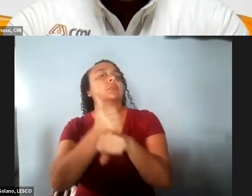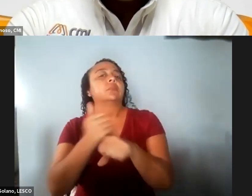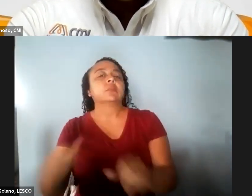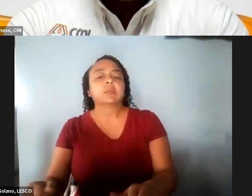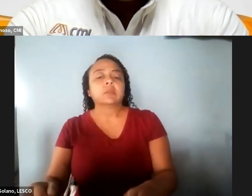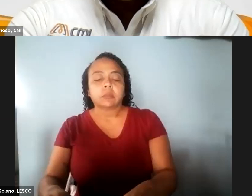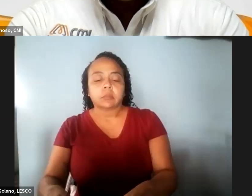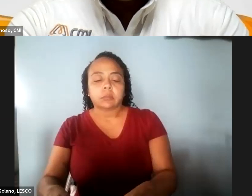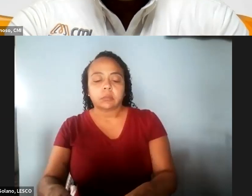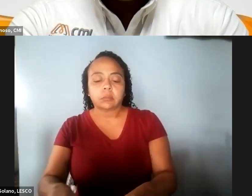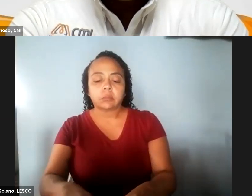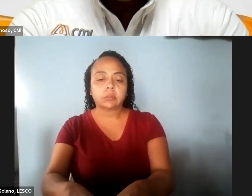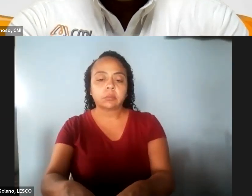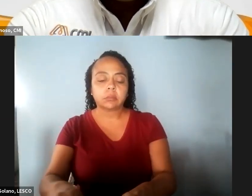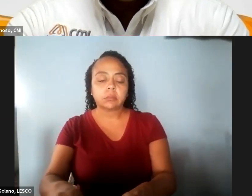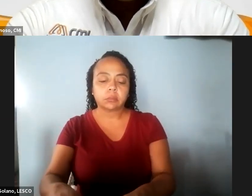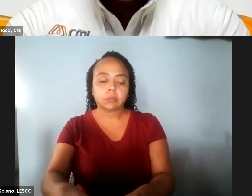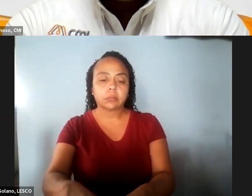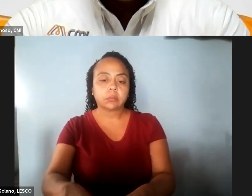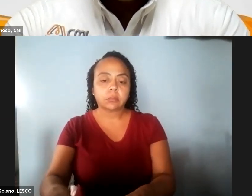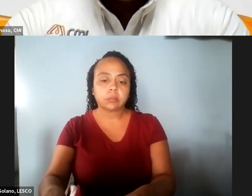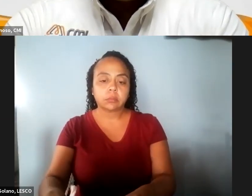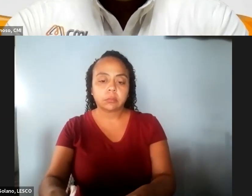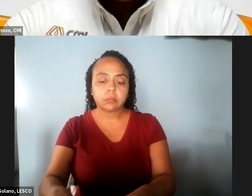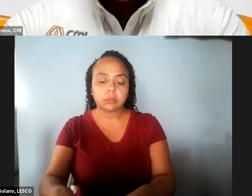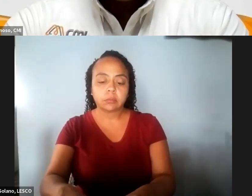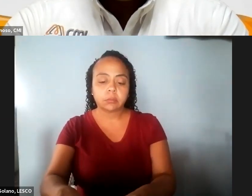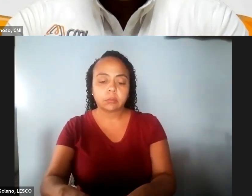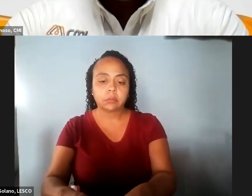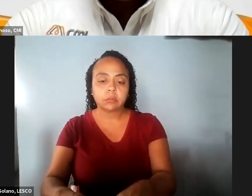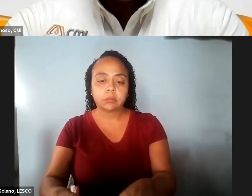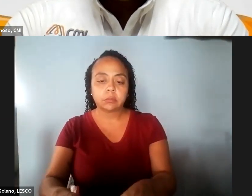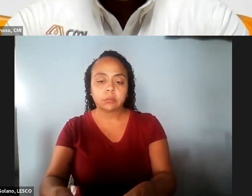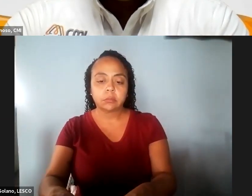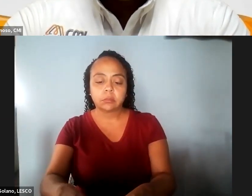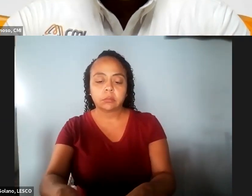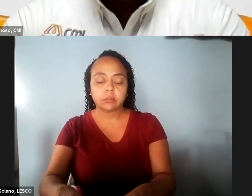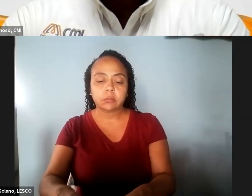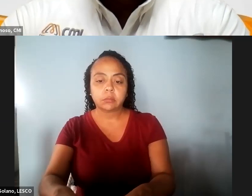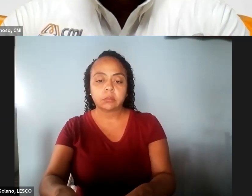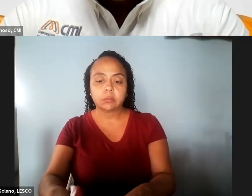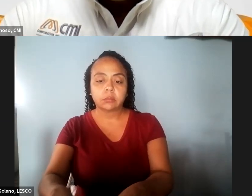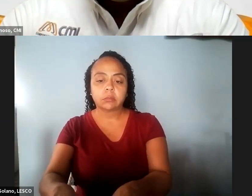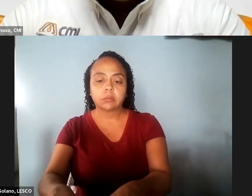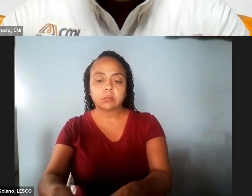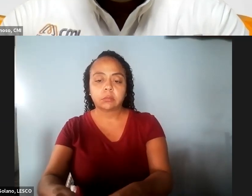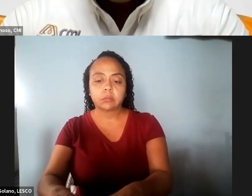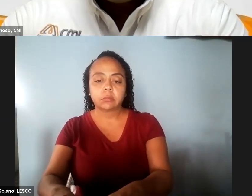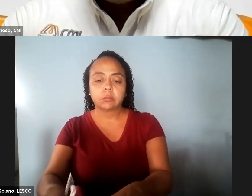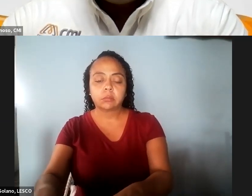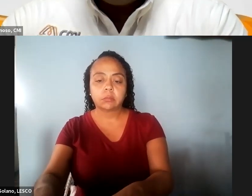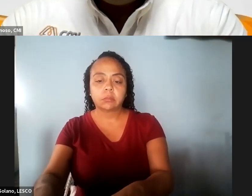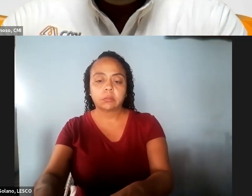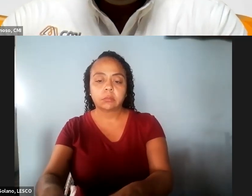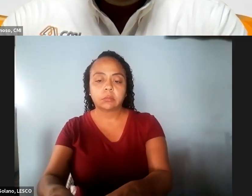pero las cuatro pilares son el apoyo al sector de las pymes es el sector más golpeado formada por la